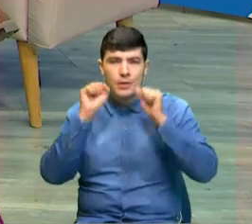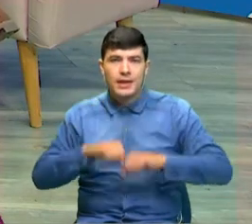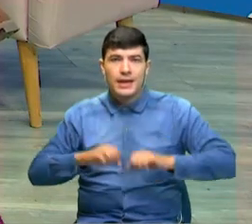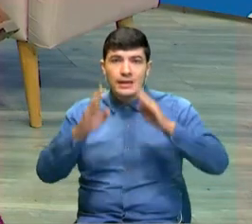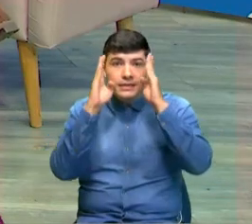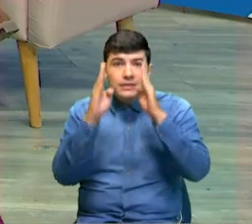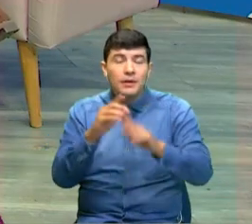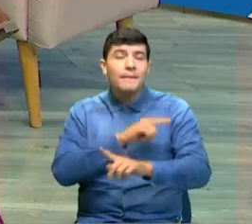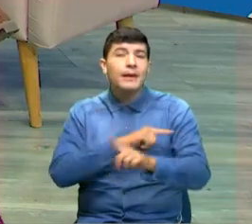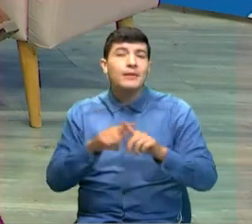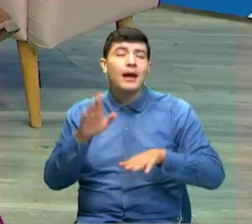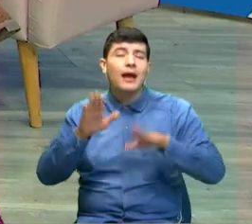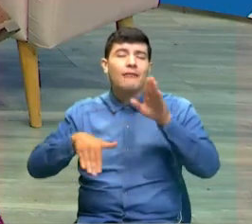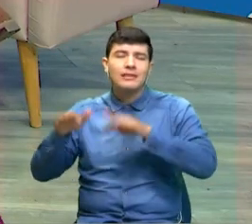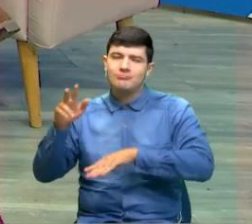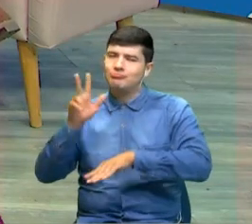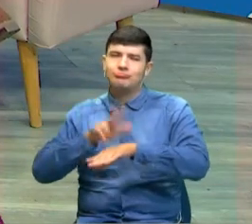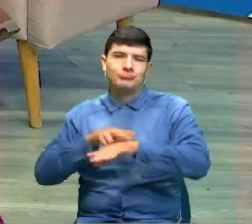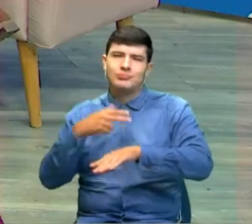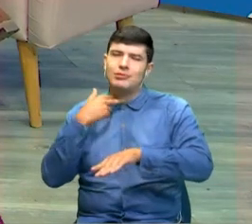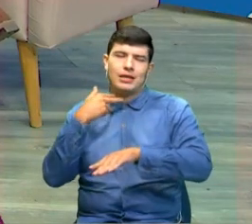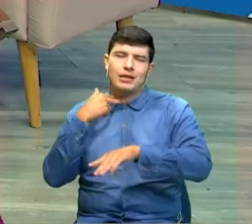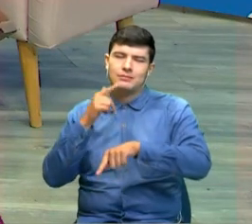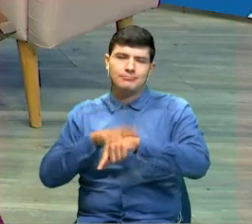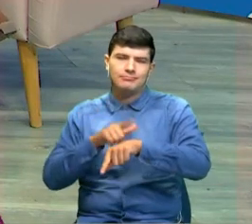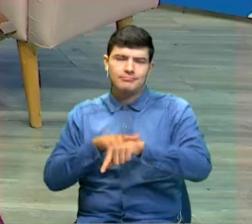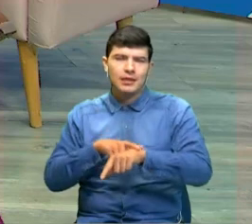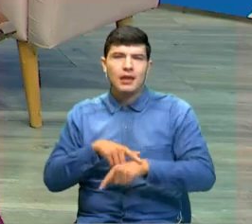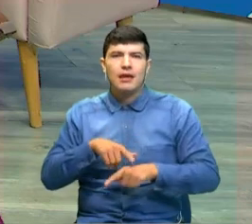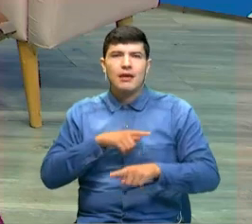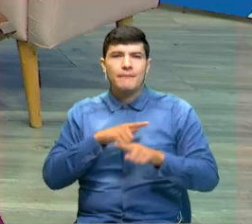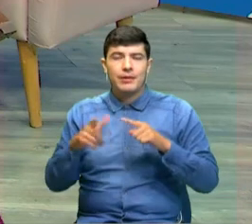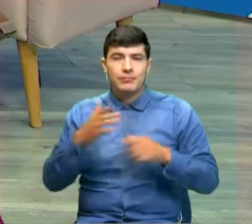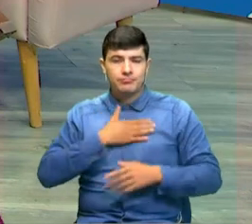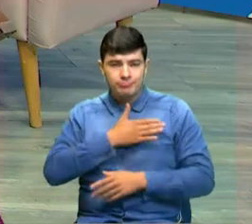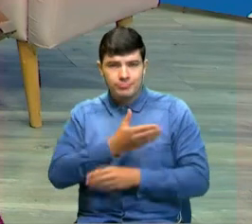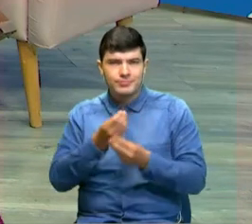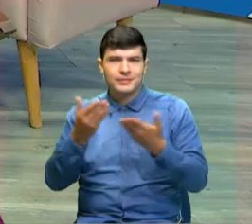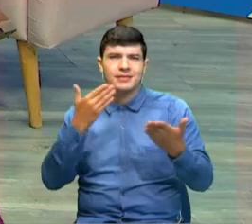veces infortunadamente es insuficiente. Ha sido un placer estar con ustedes.